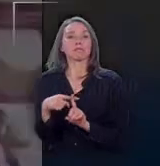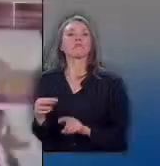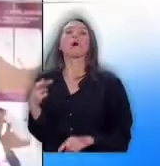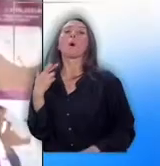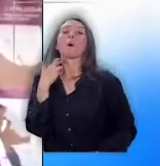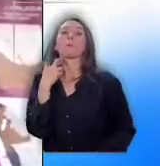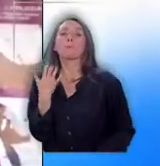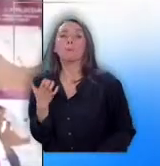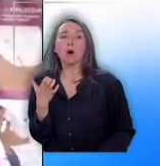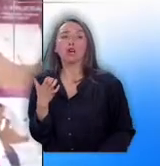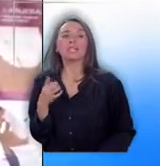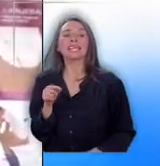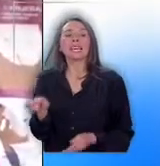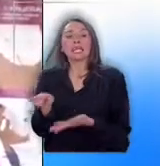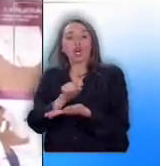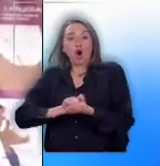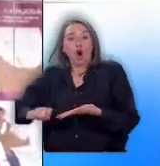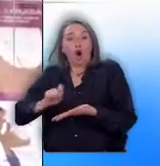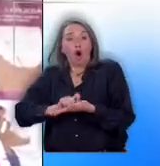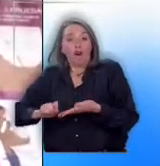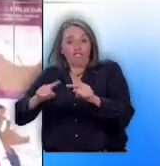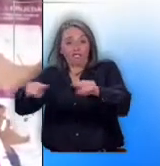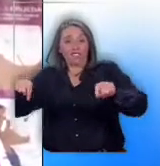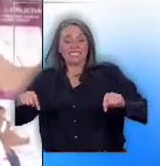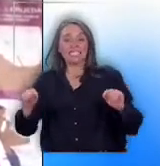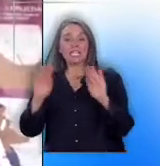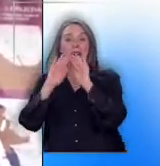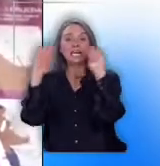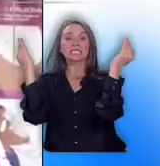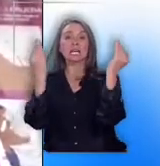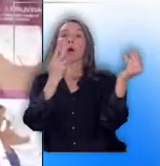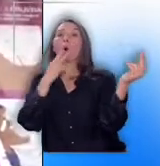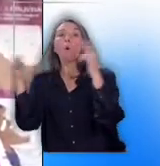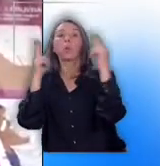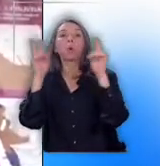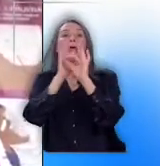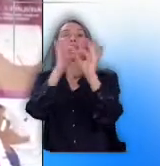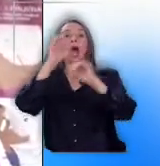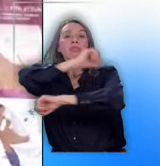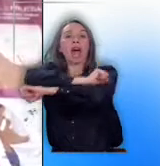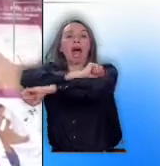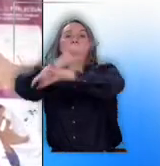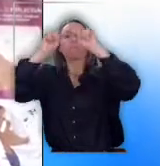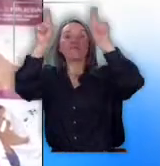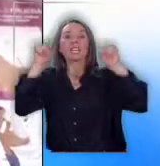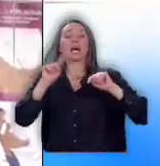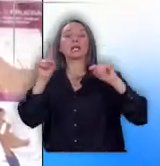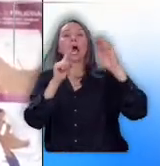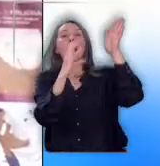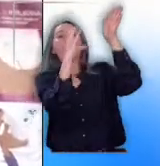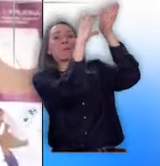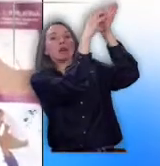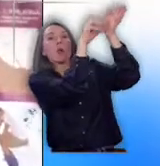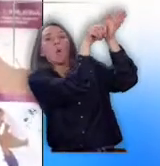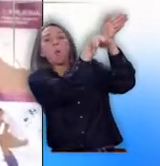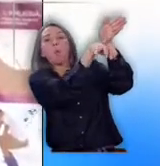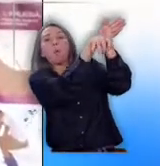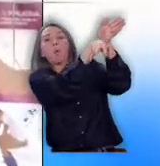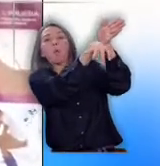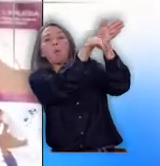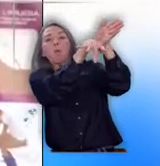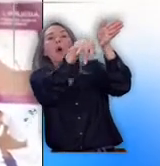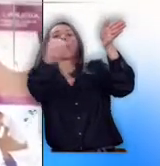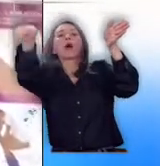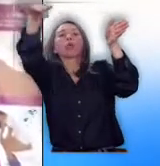Por qué Porque es una oficina cerrada con muy poca ventilación no tenía ventanas tiene solamente un aire acondicionado que lo único que hace es